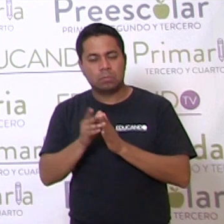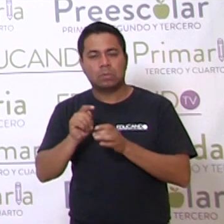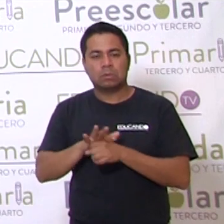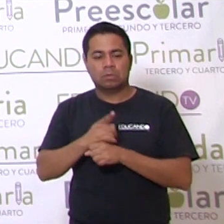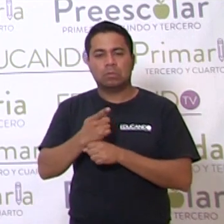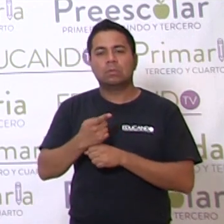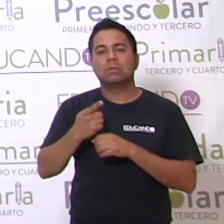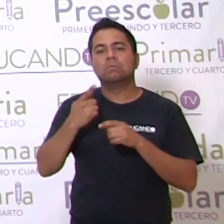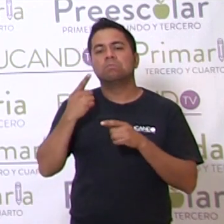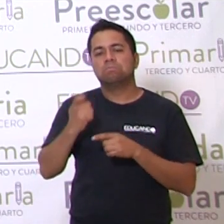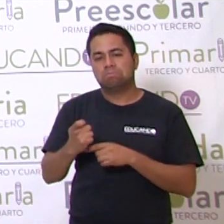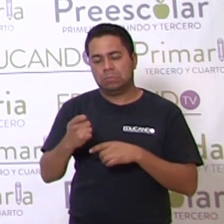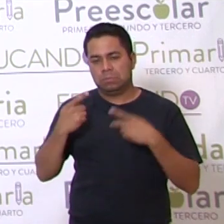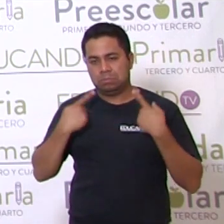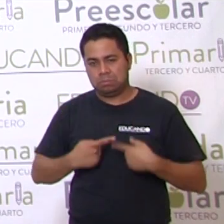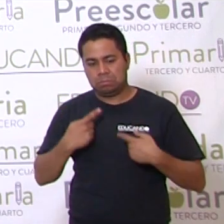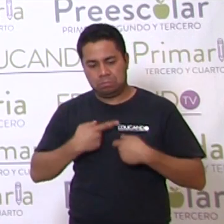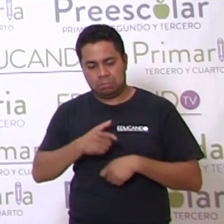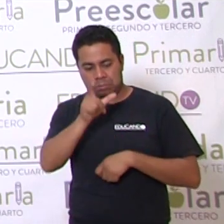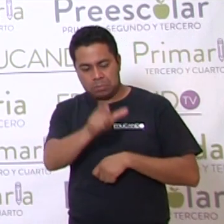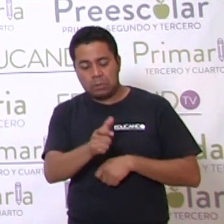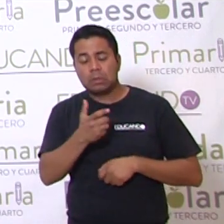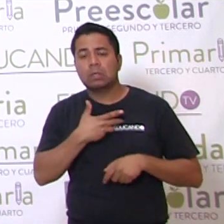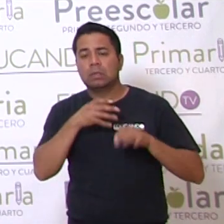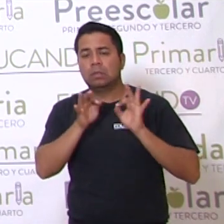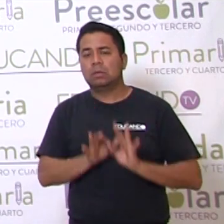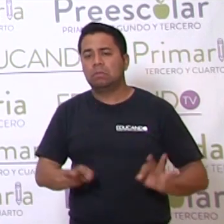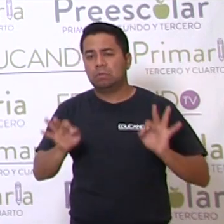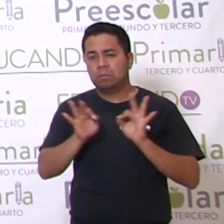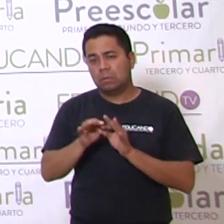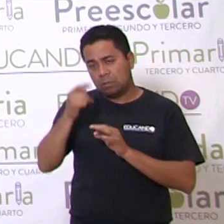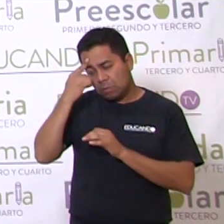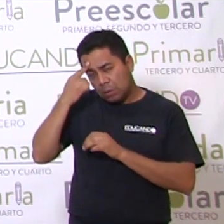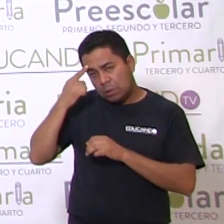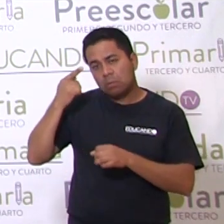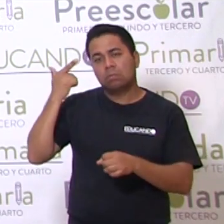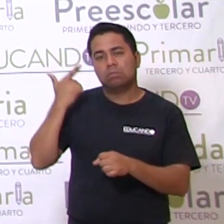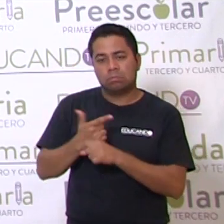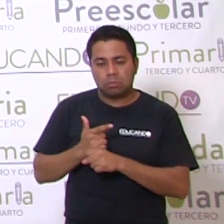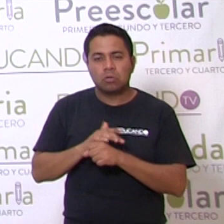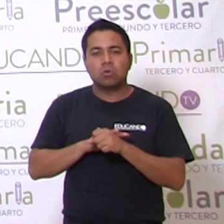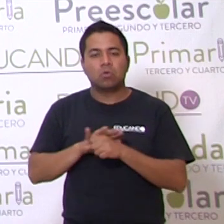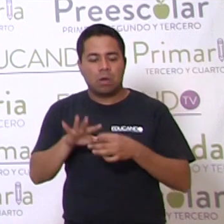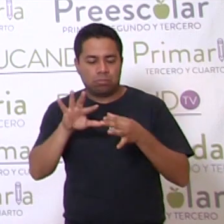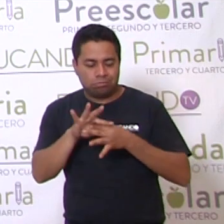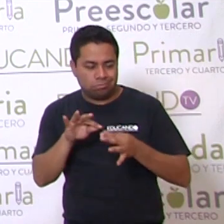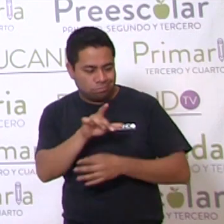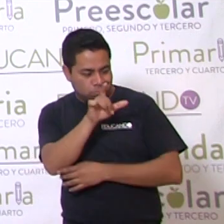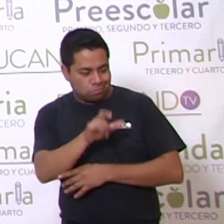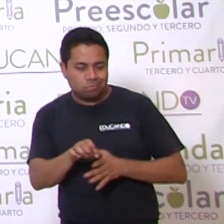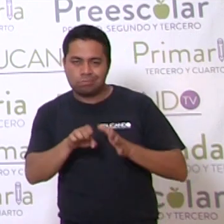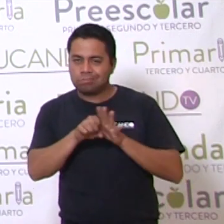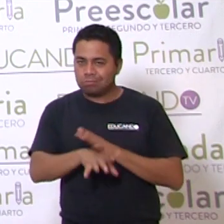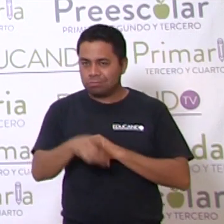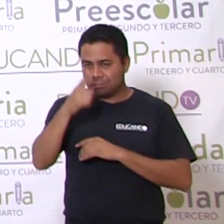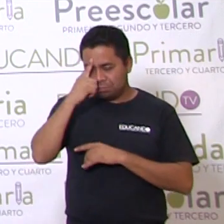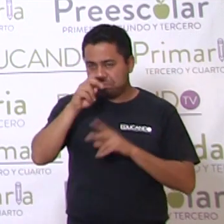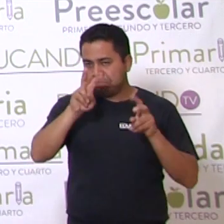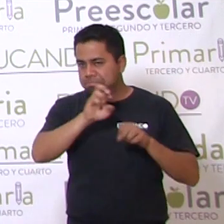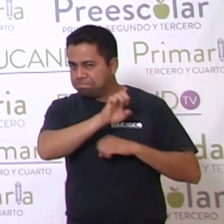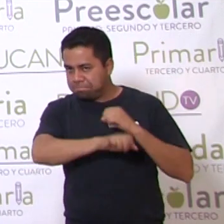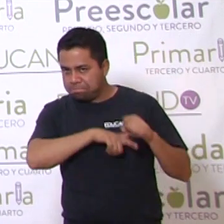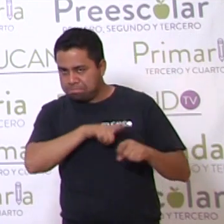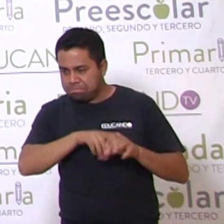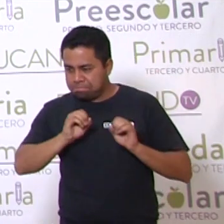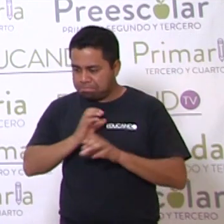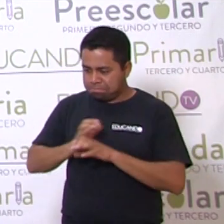el sujeto va a ser parte fundamental para poder identificar lo que estamos describiendo. En este caso, si es un animal, si es